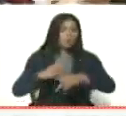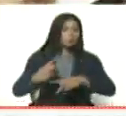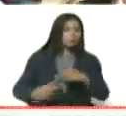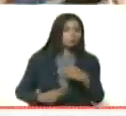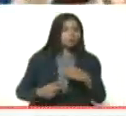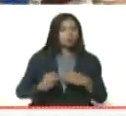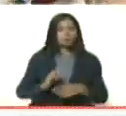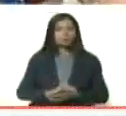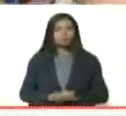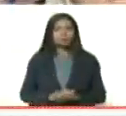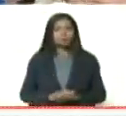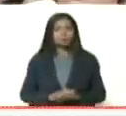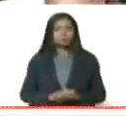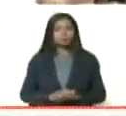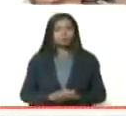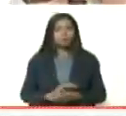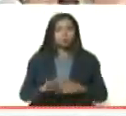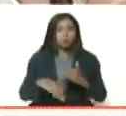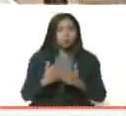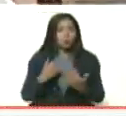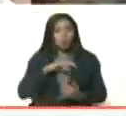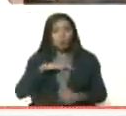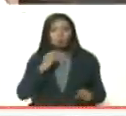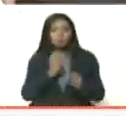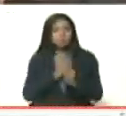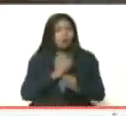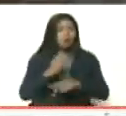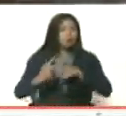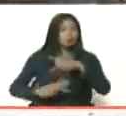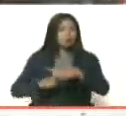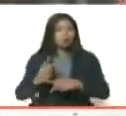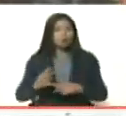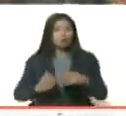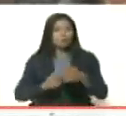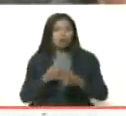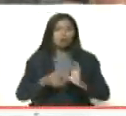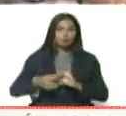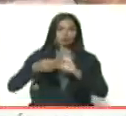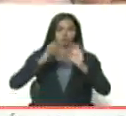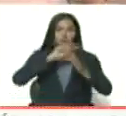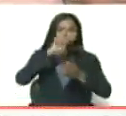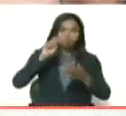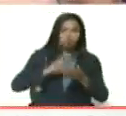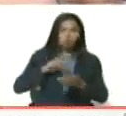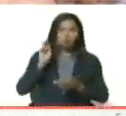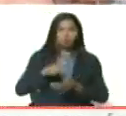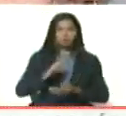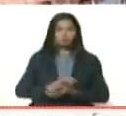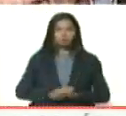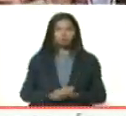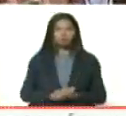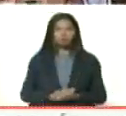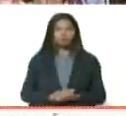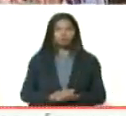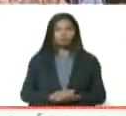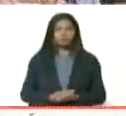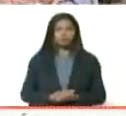productivamente. Es la hora del trabajo, de la producción, de la Unión Nacional.